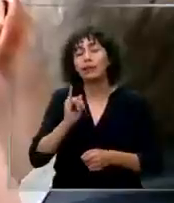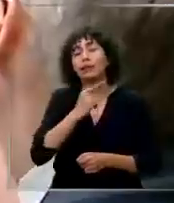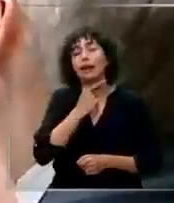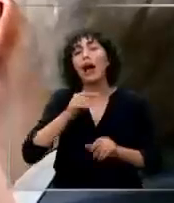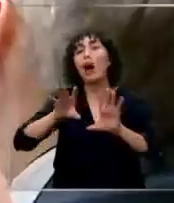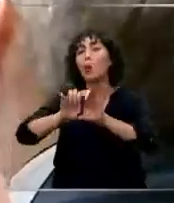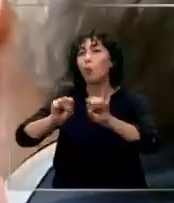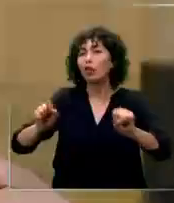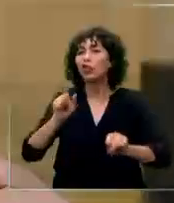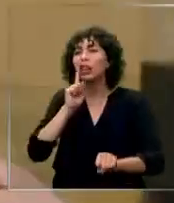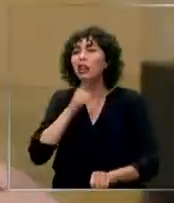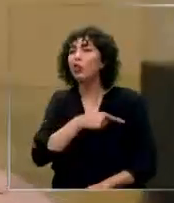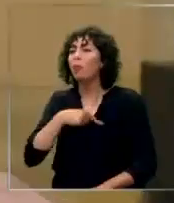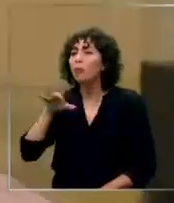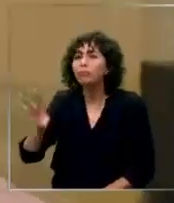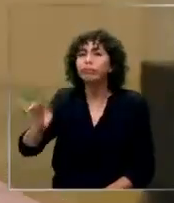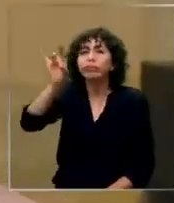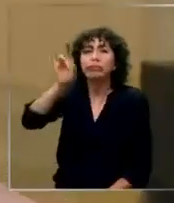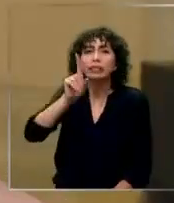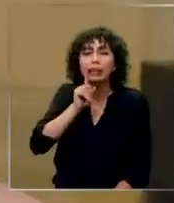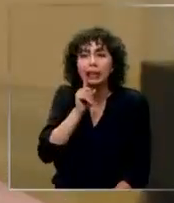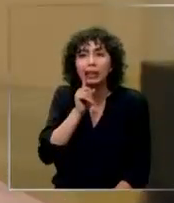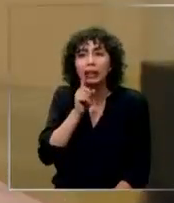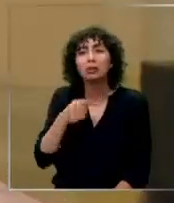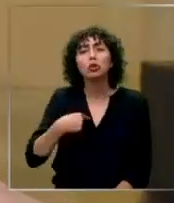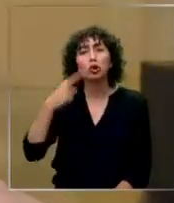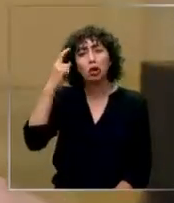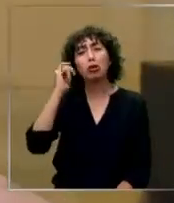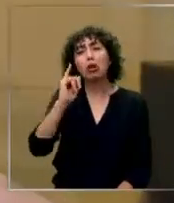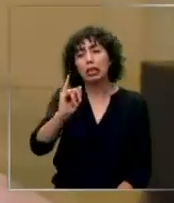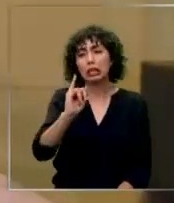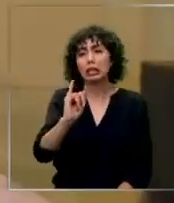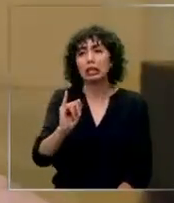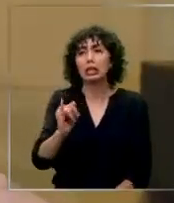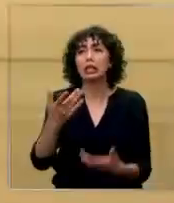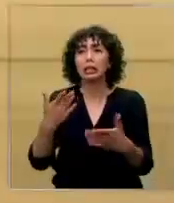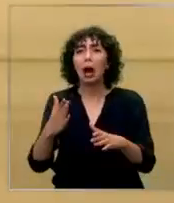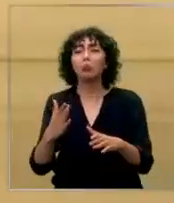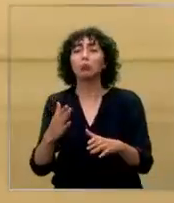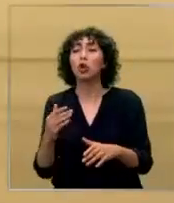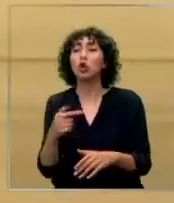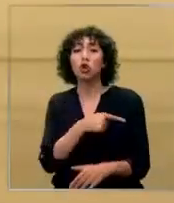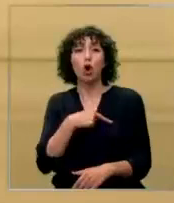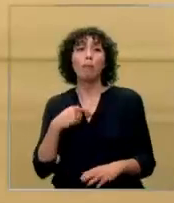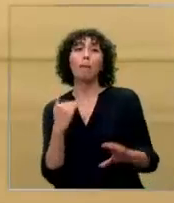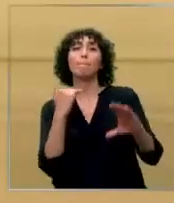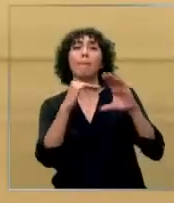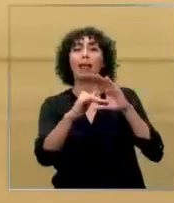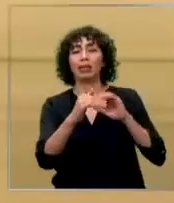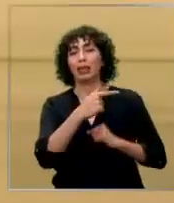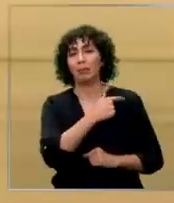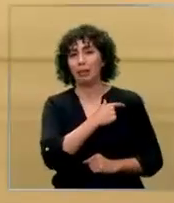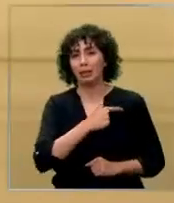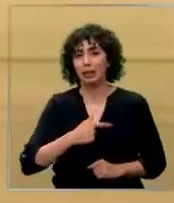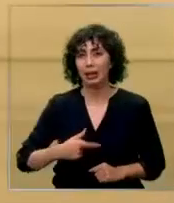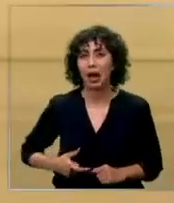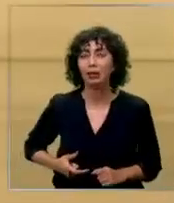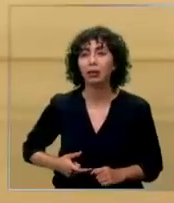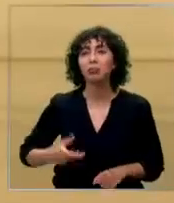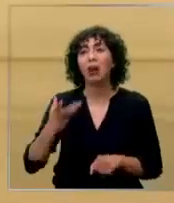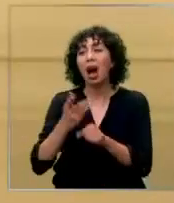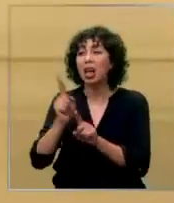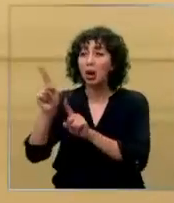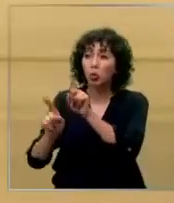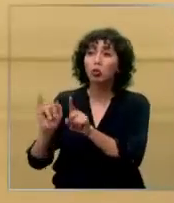en cuanto a un nombre. Yo creo que sí, y esos mensajes han sido enviados al Ejecutivo. Yo creo que hay nombres que generan más consenso que